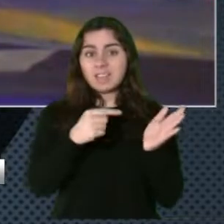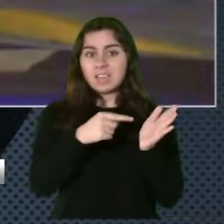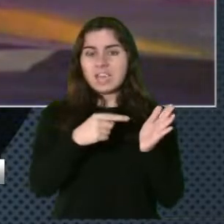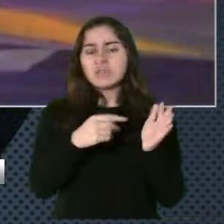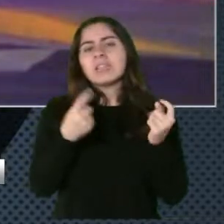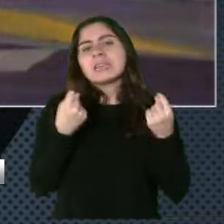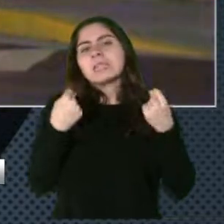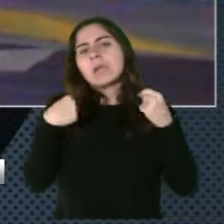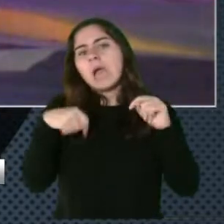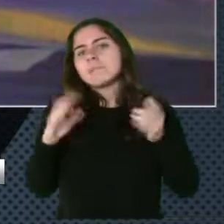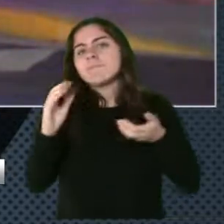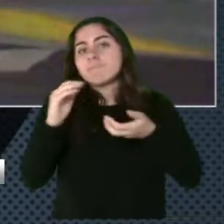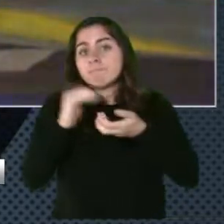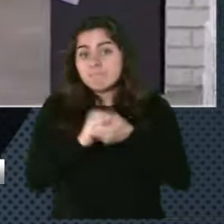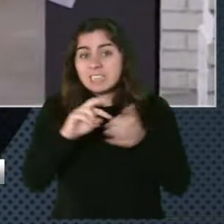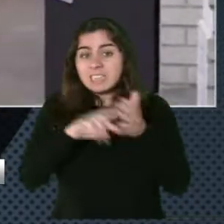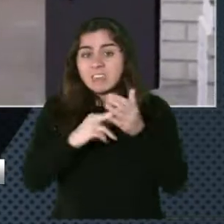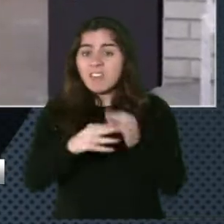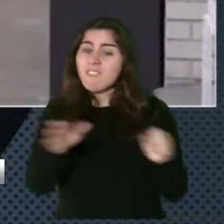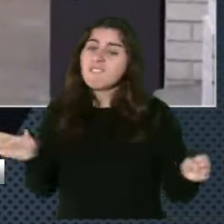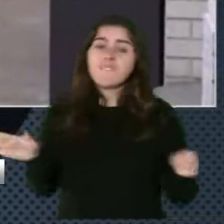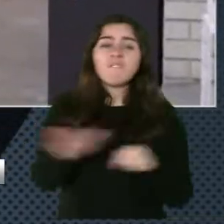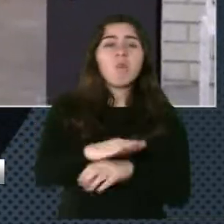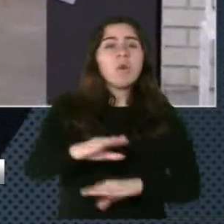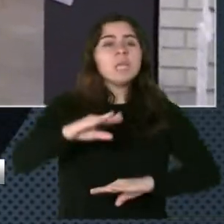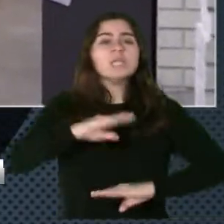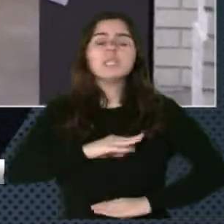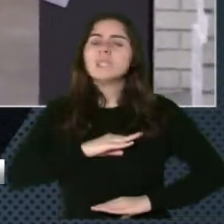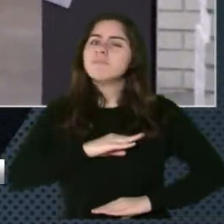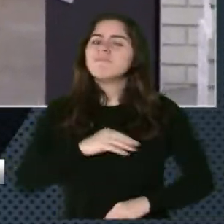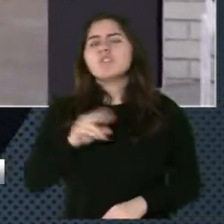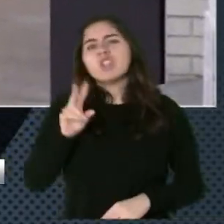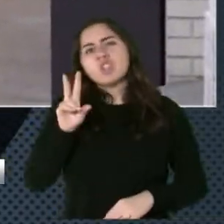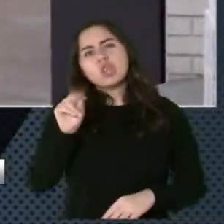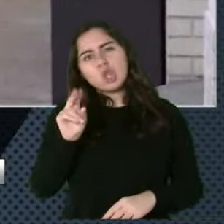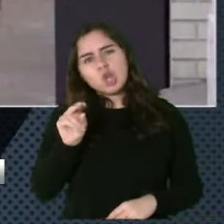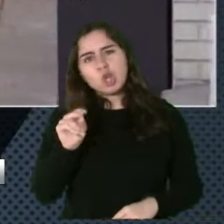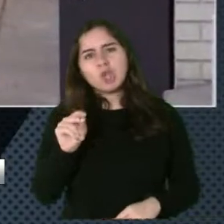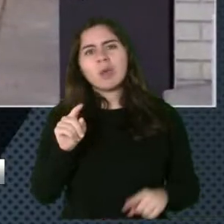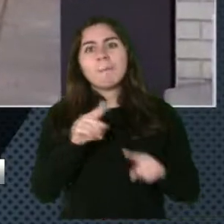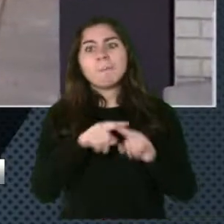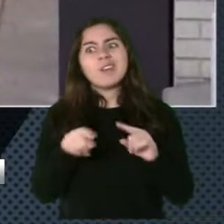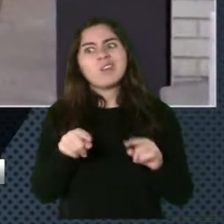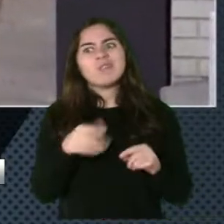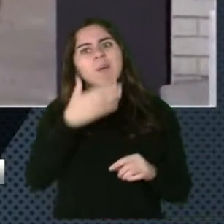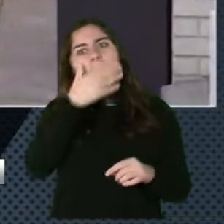pero definitivamente es un comienzo, y quizás eso es lo que debió haber hecho desde el principio, no luego de haber